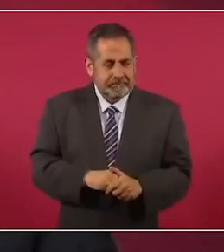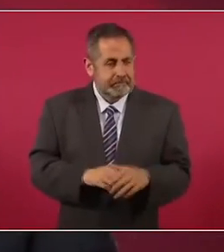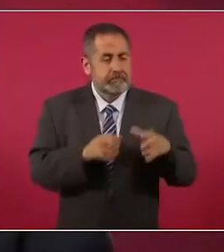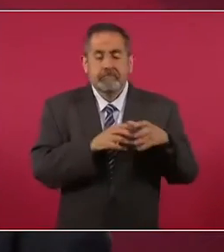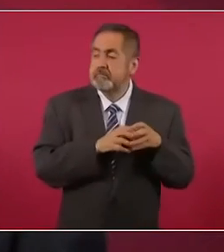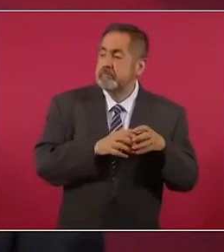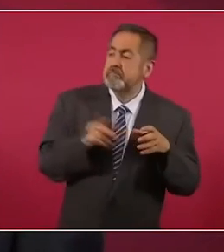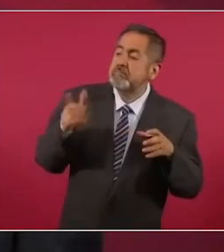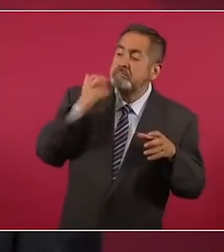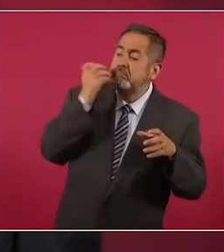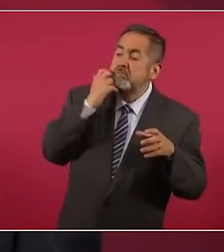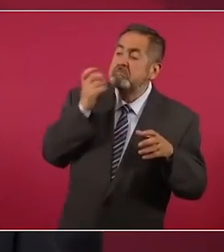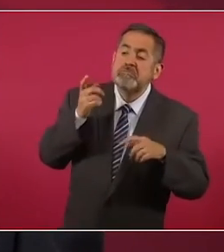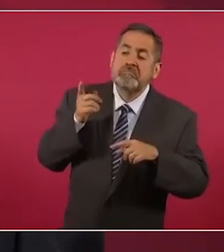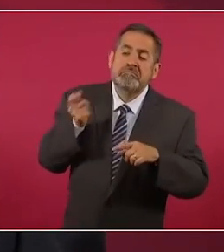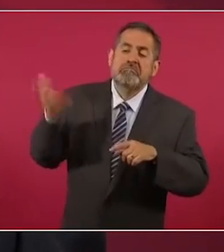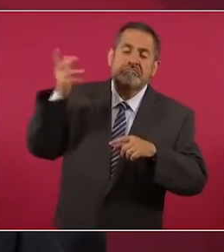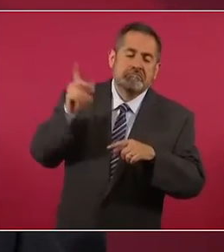general.